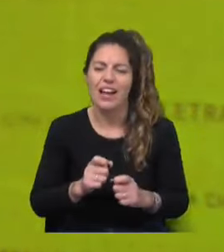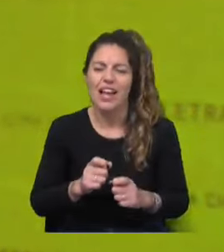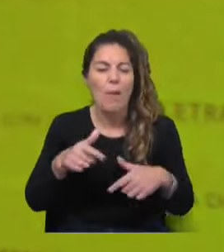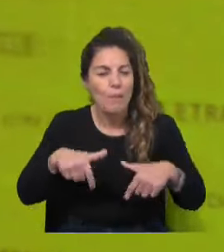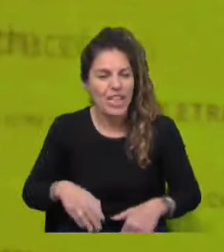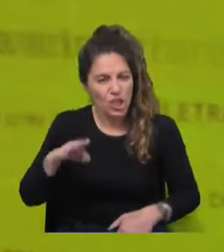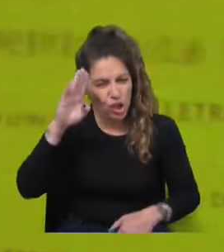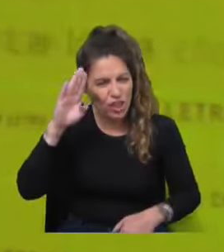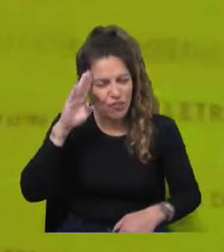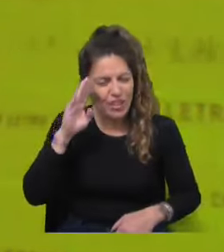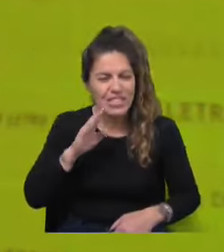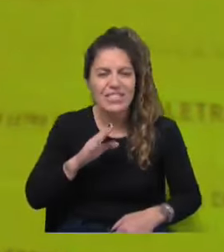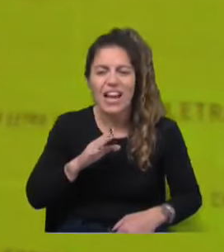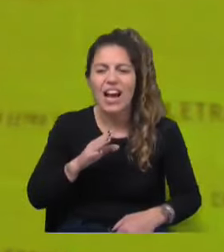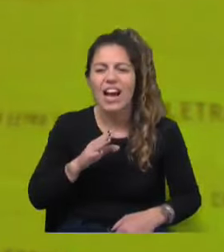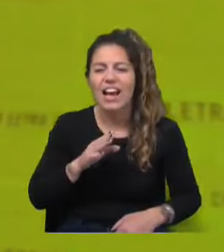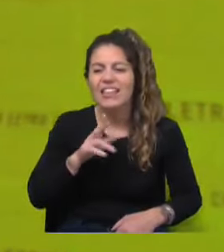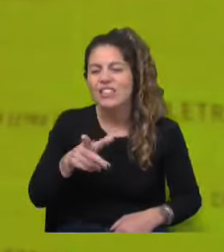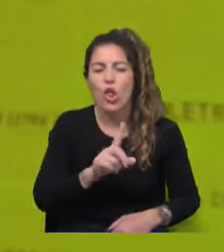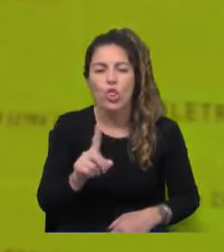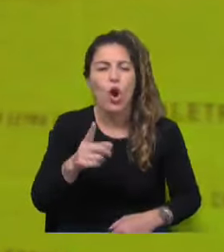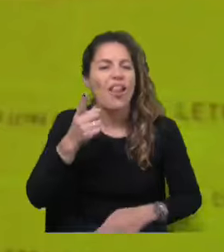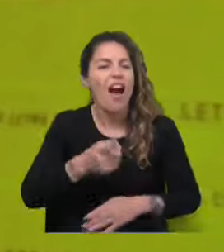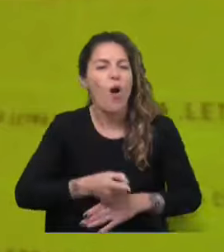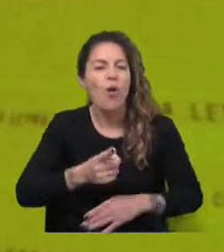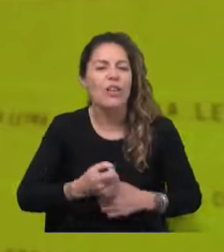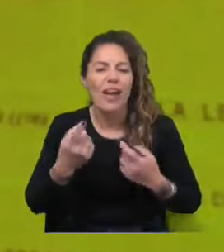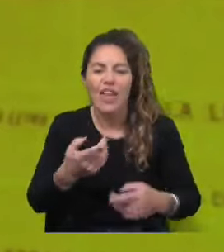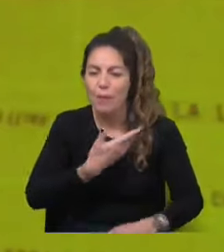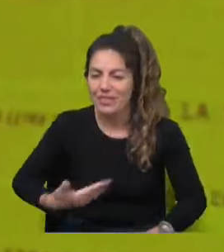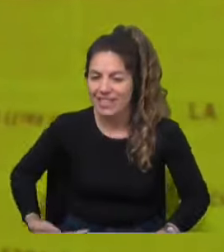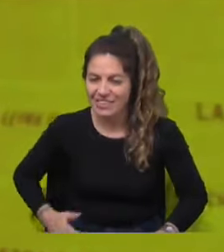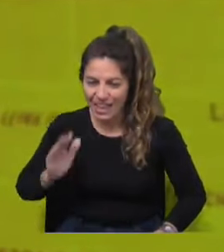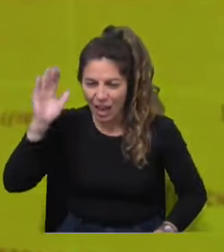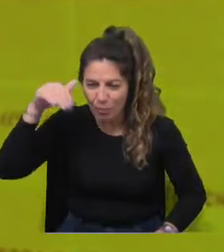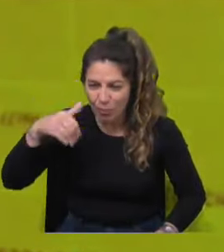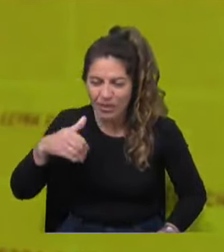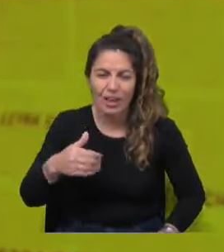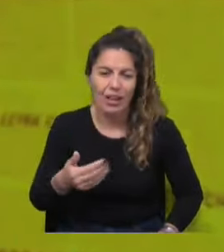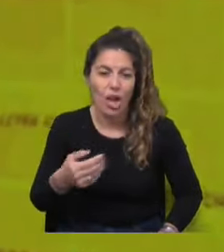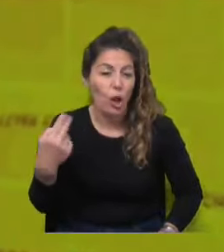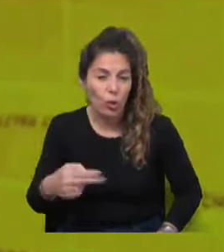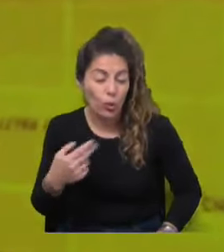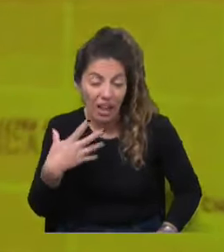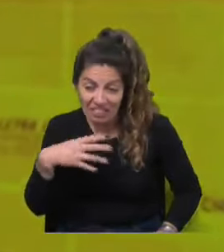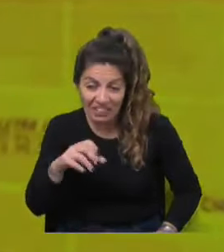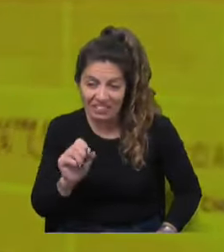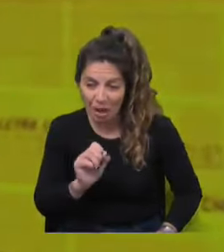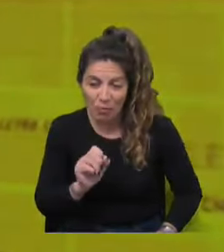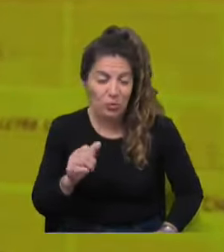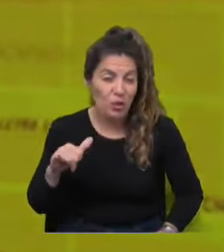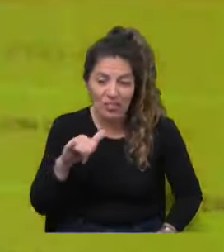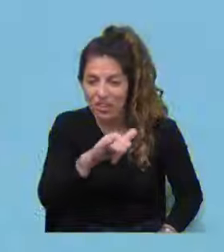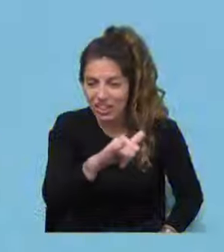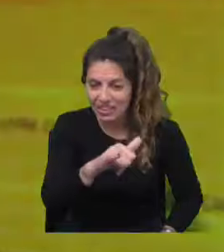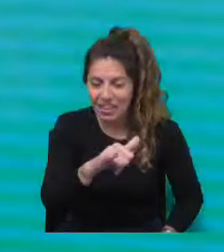de Defensa en aquel momento, Javier García, decía, no, que la orden la va a dar el presidente de la República. Nunca detectamos una avioneta